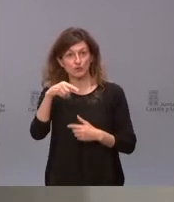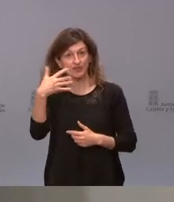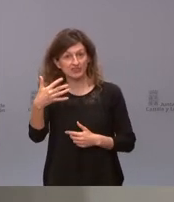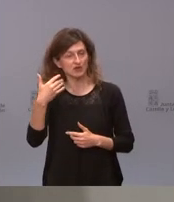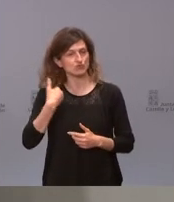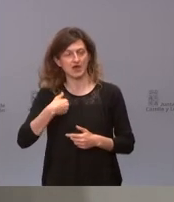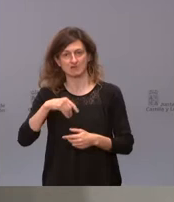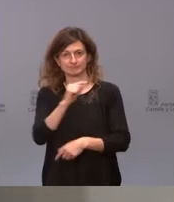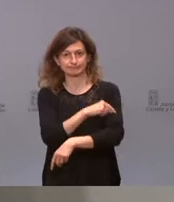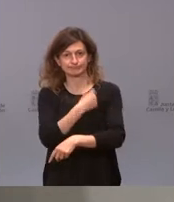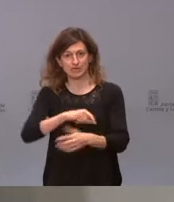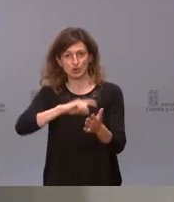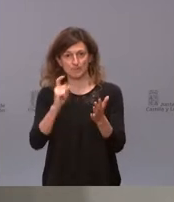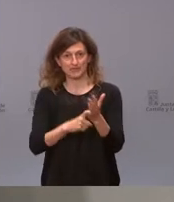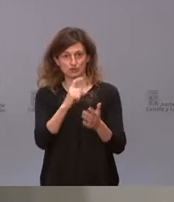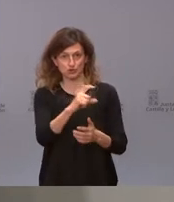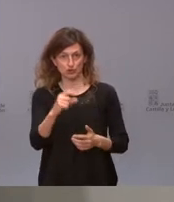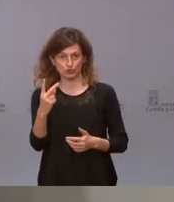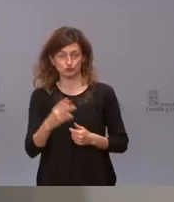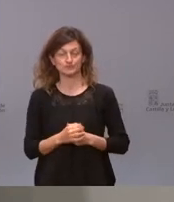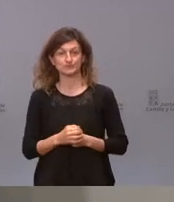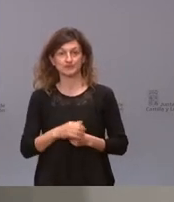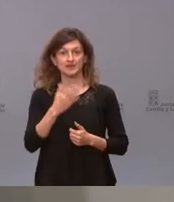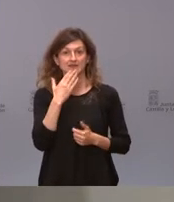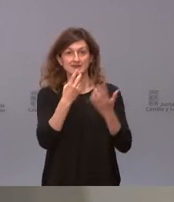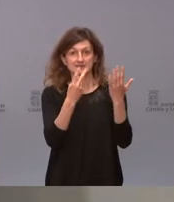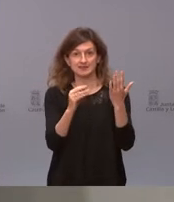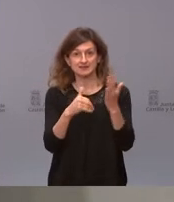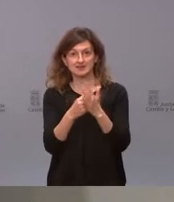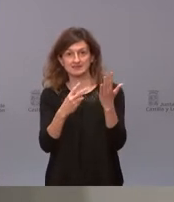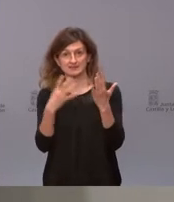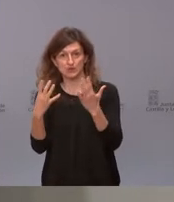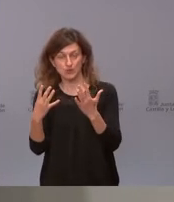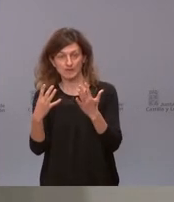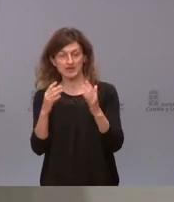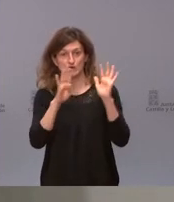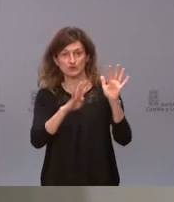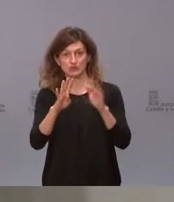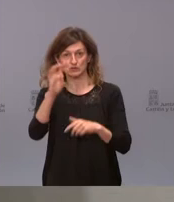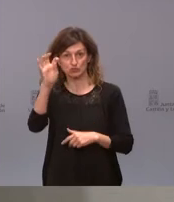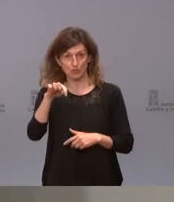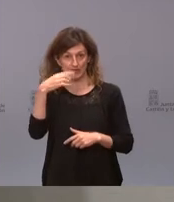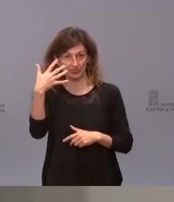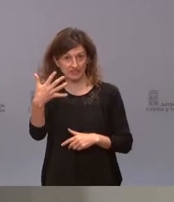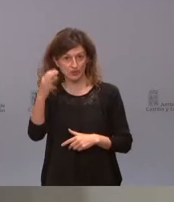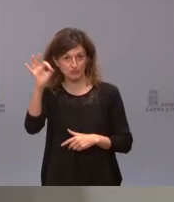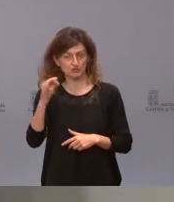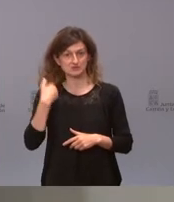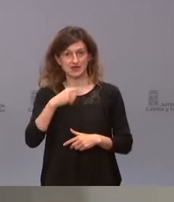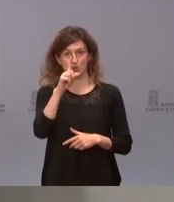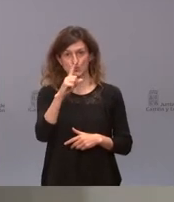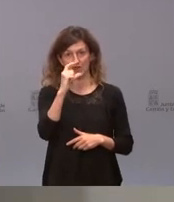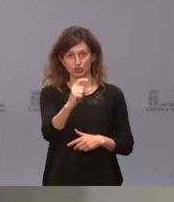estaba al completo en las personas entre 70 y 79 años el 94,5 ya tienen la primera